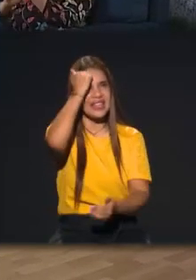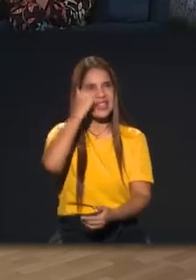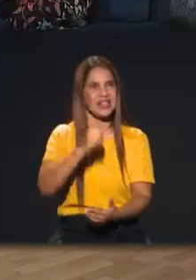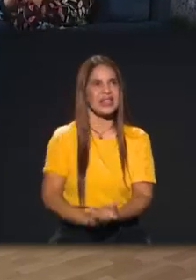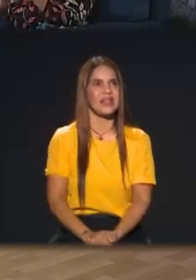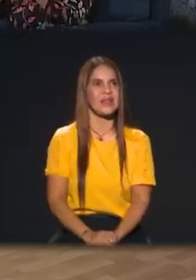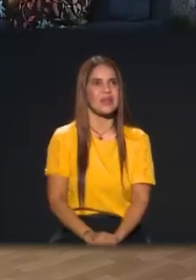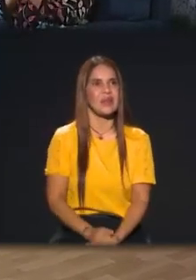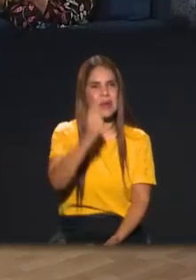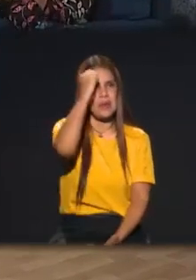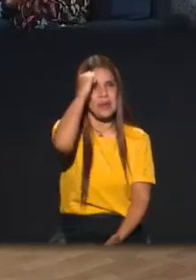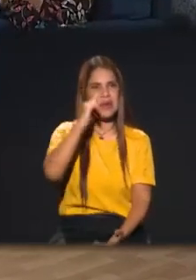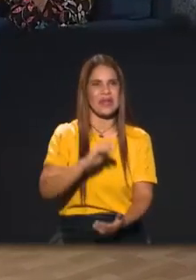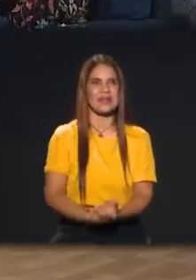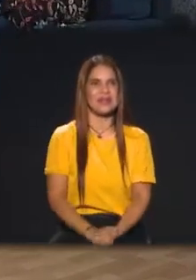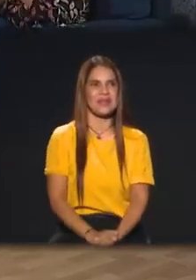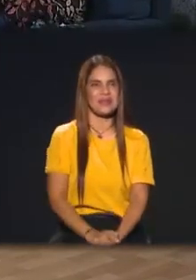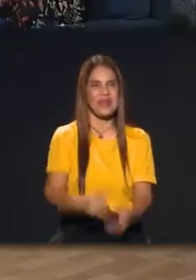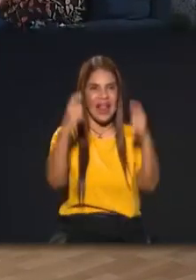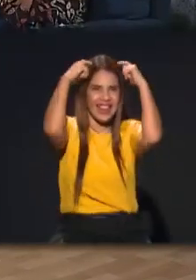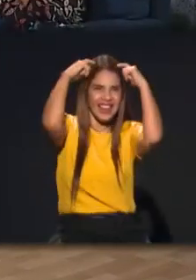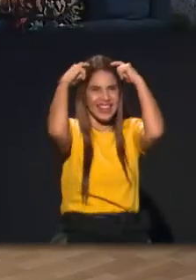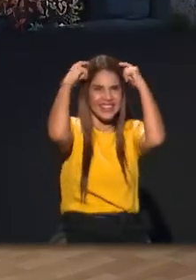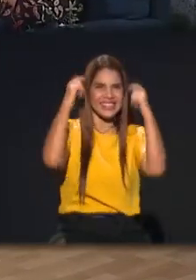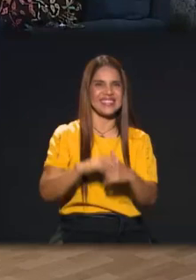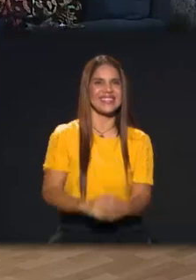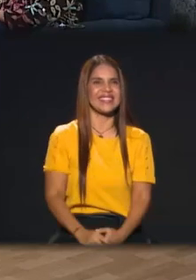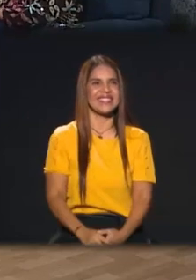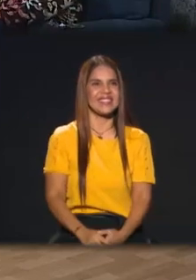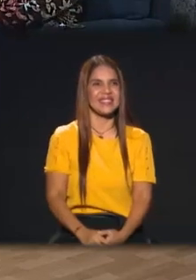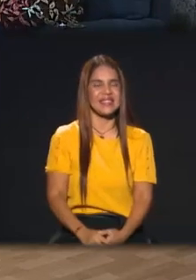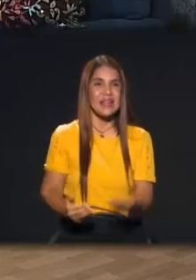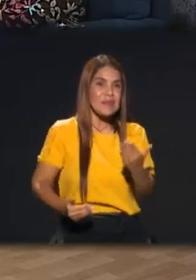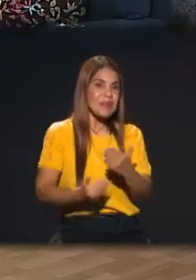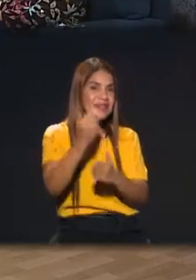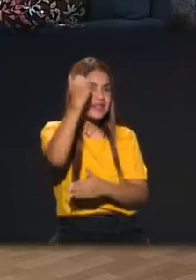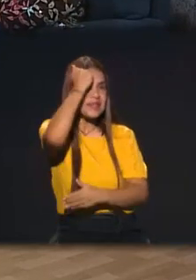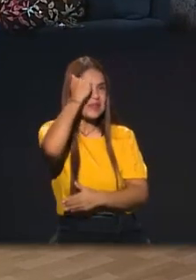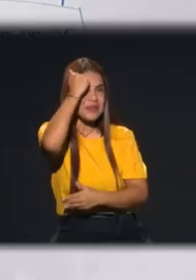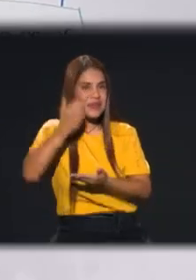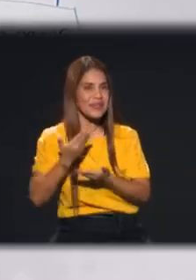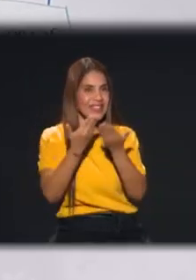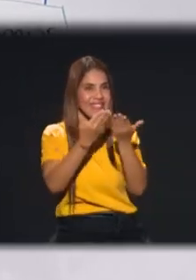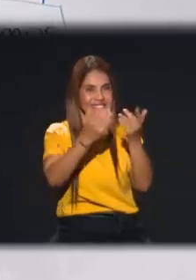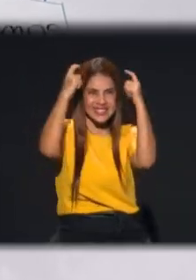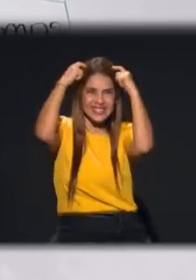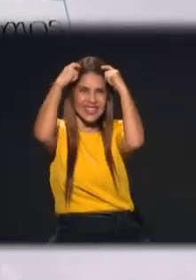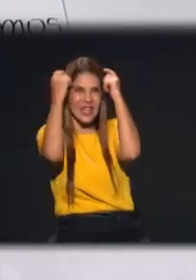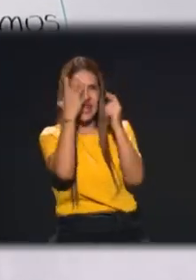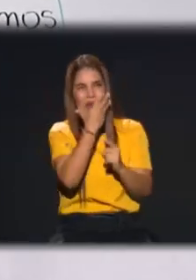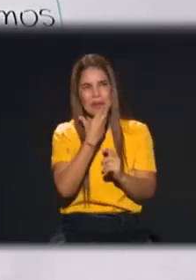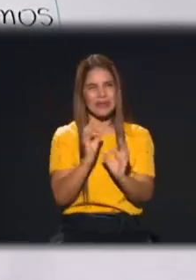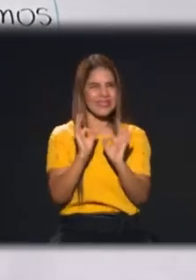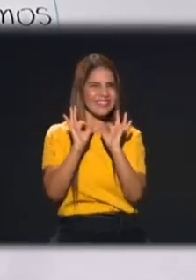Empezamos con la profe. Muy bien. Empezamos con la profe. tan hermosa y